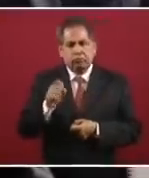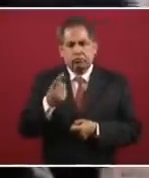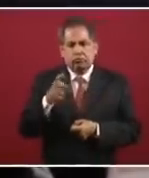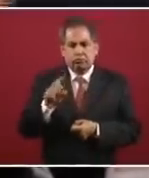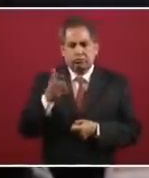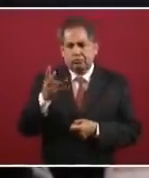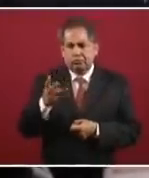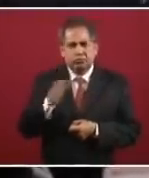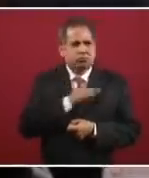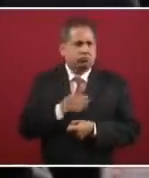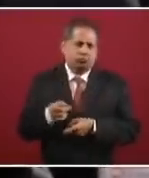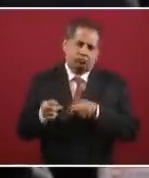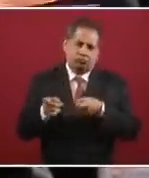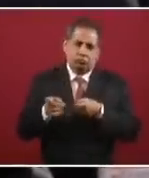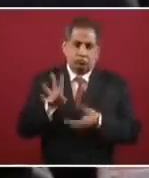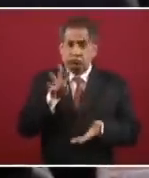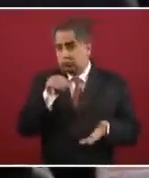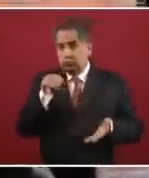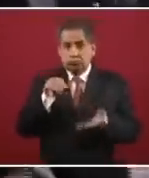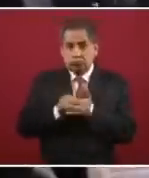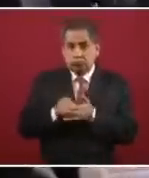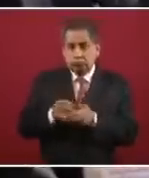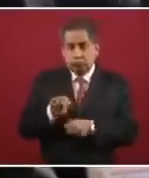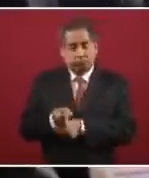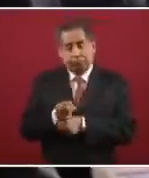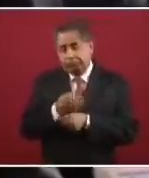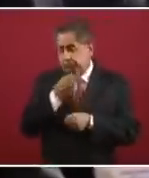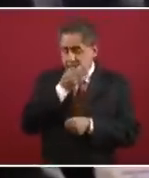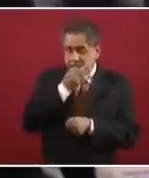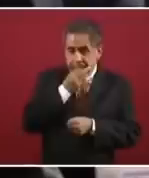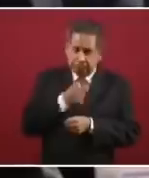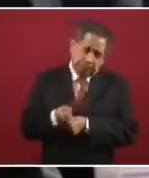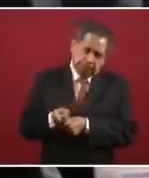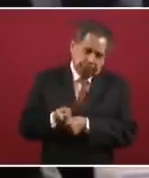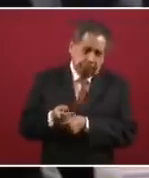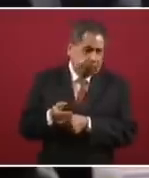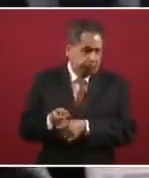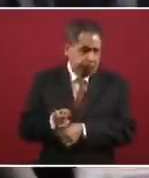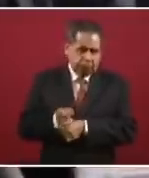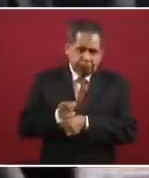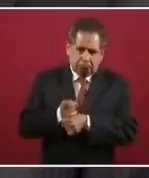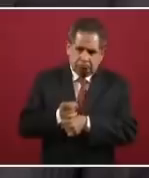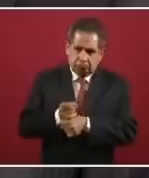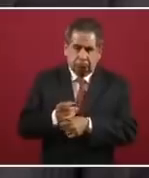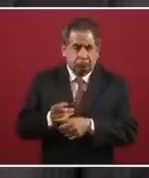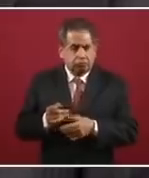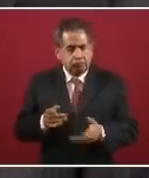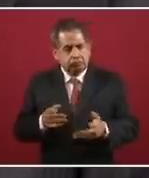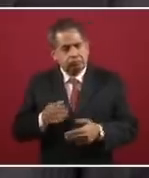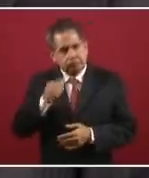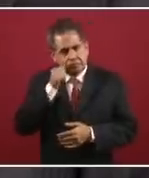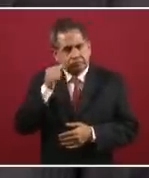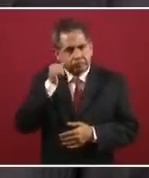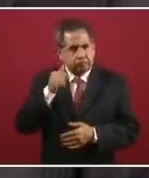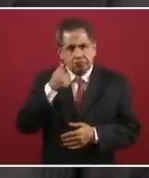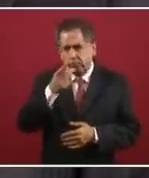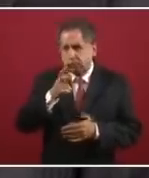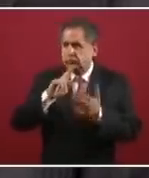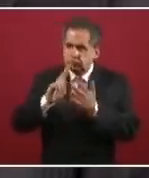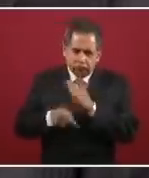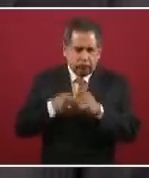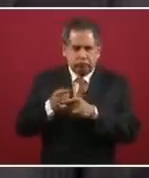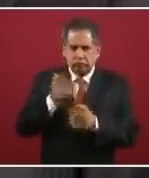M-134 que puede disparar 4,000 tiros en cuestión de minutos. Esto usted ayer se comprometió a que no hubiera más